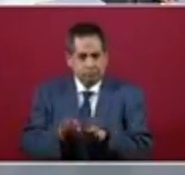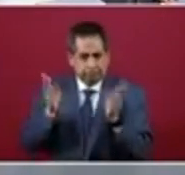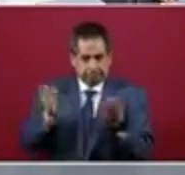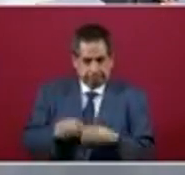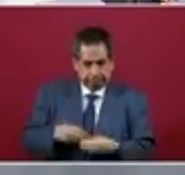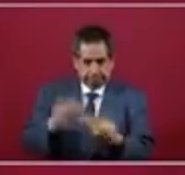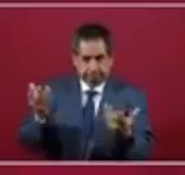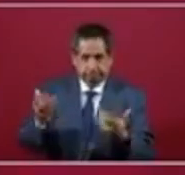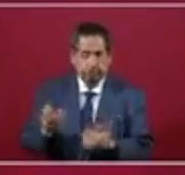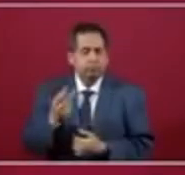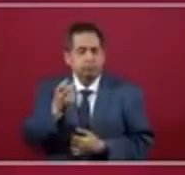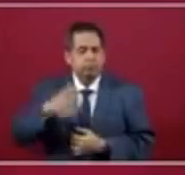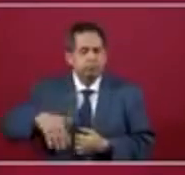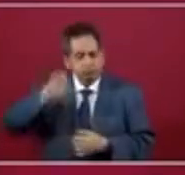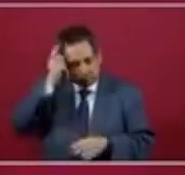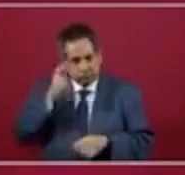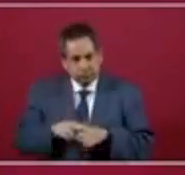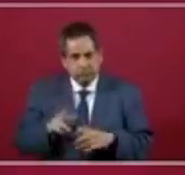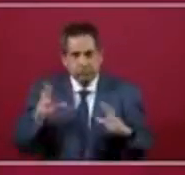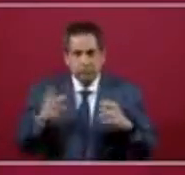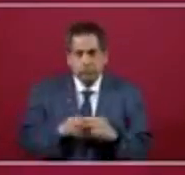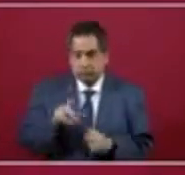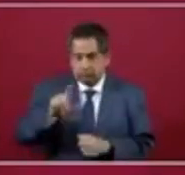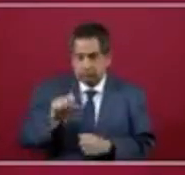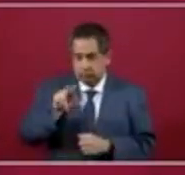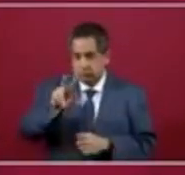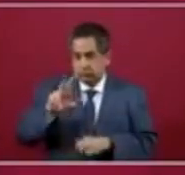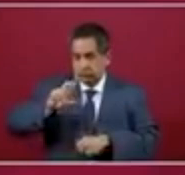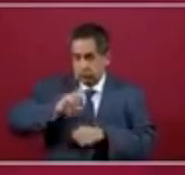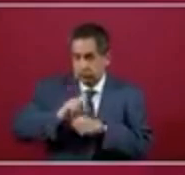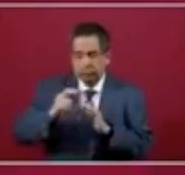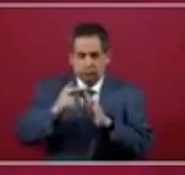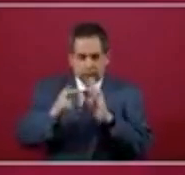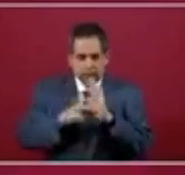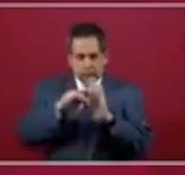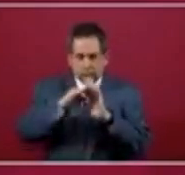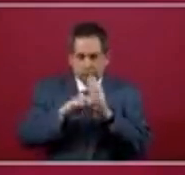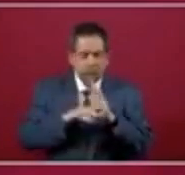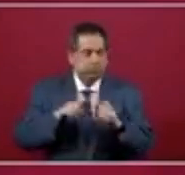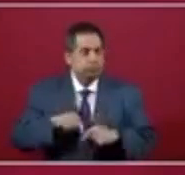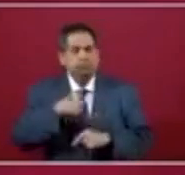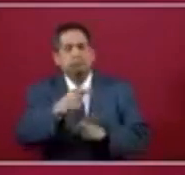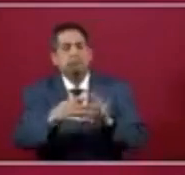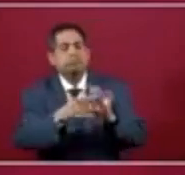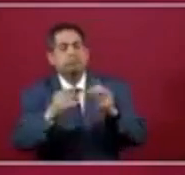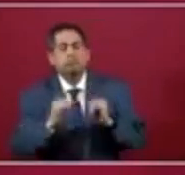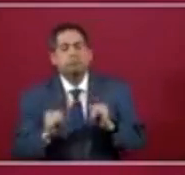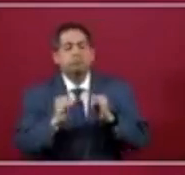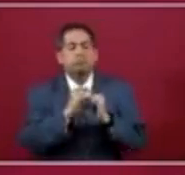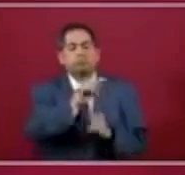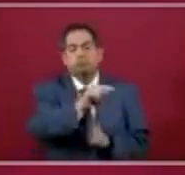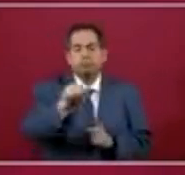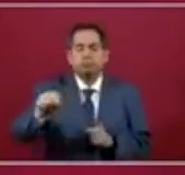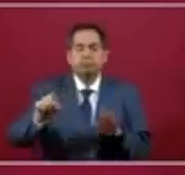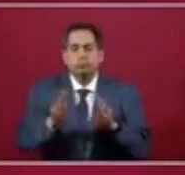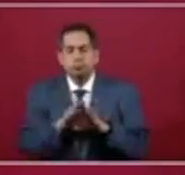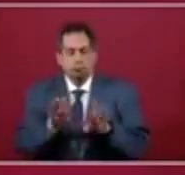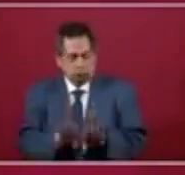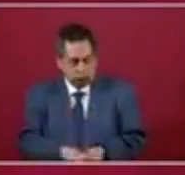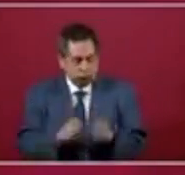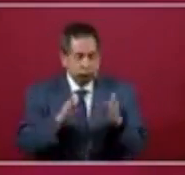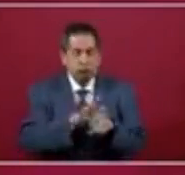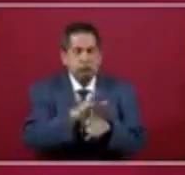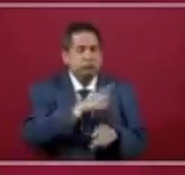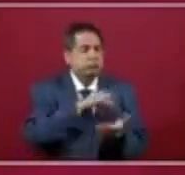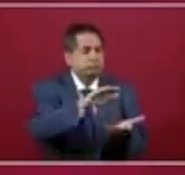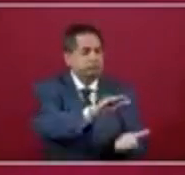del archivo, se tienen 28 días para hacer esos lineamientos, explicarle a las dependencias qué es y cómo es lo que se debe de entregar